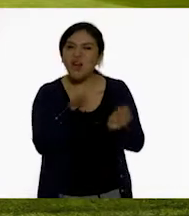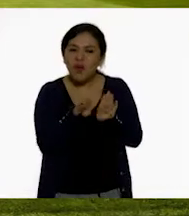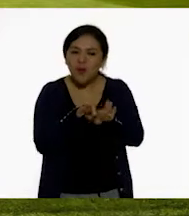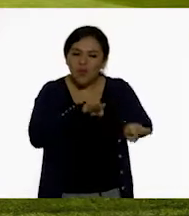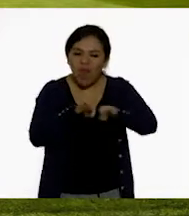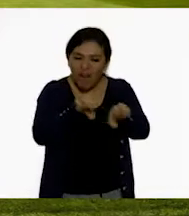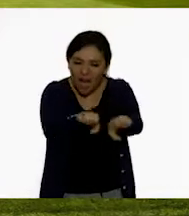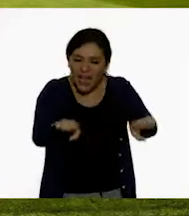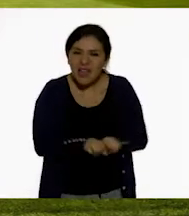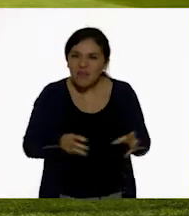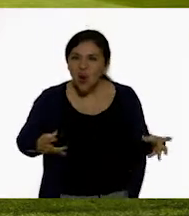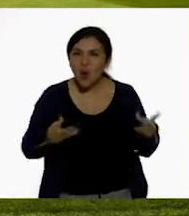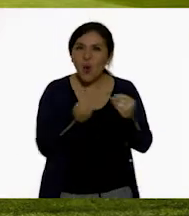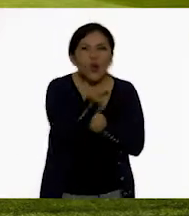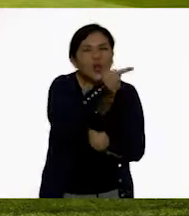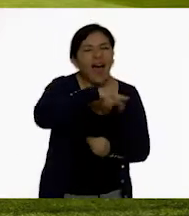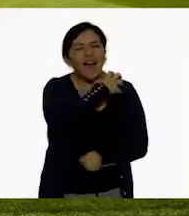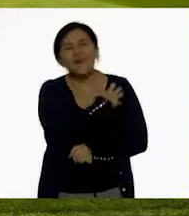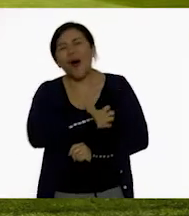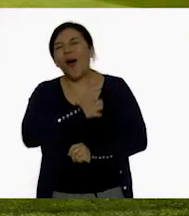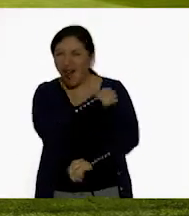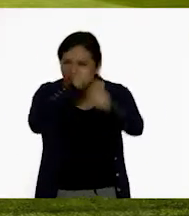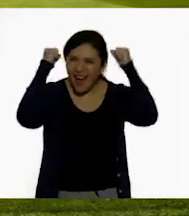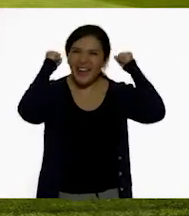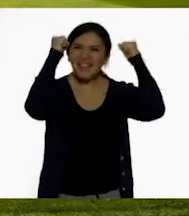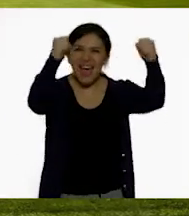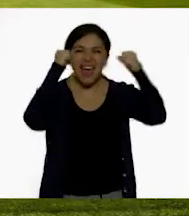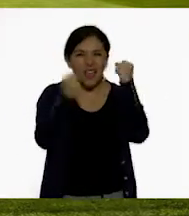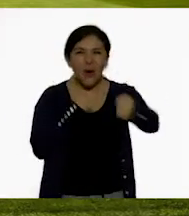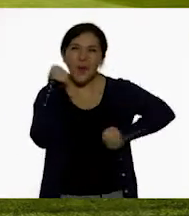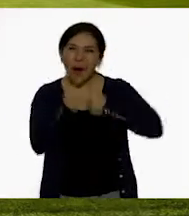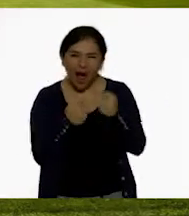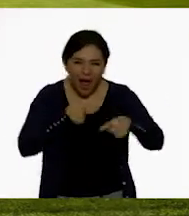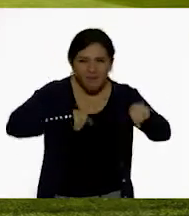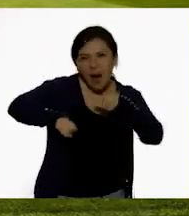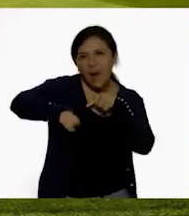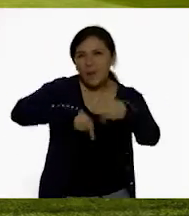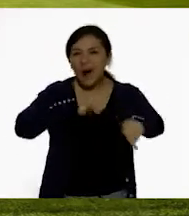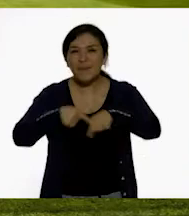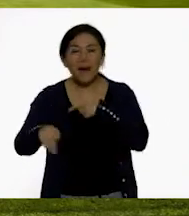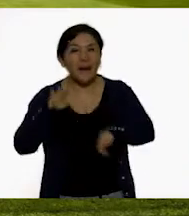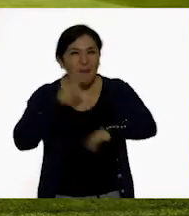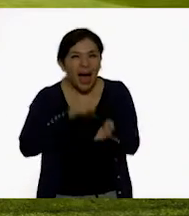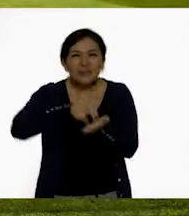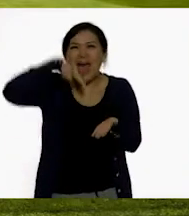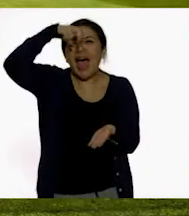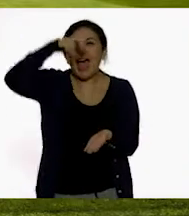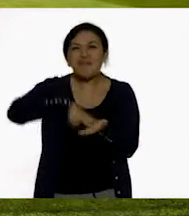conjunto! Festejan como nunca. Todos corren y brincan de alegría.